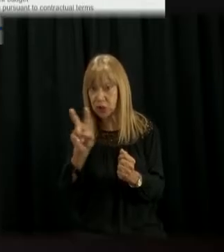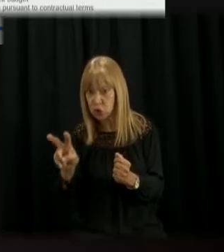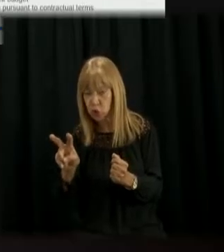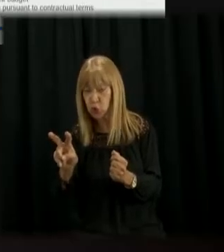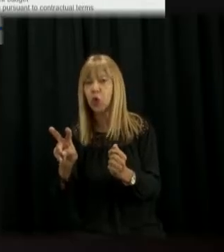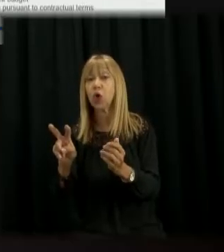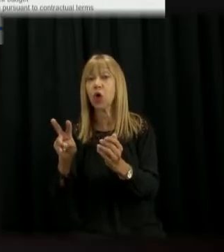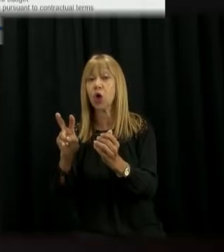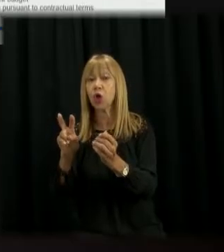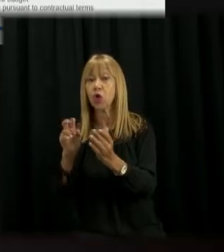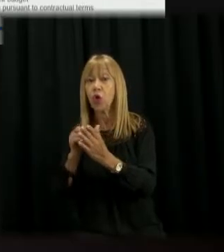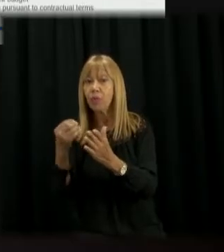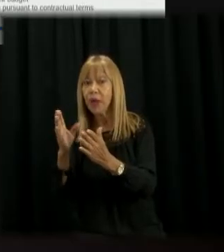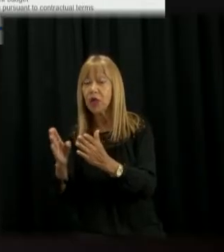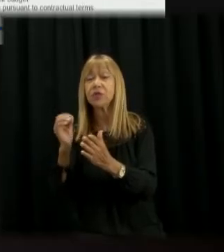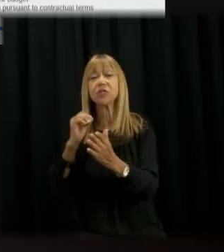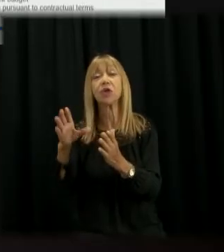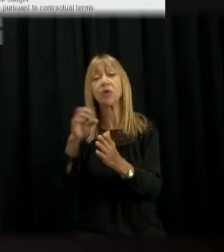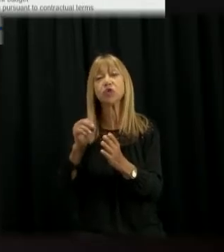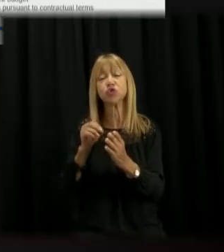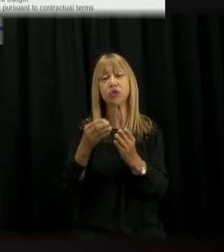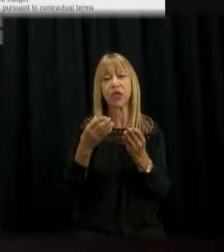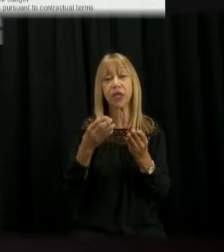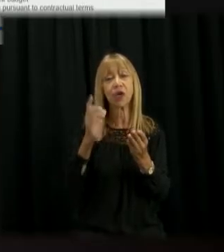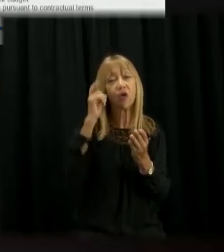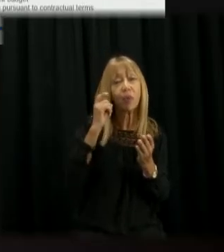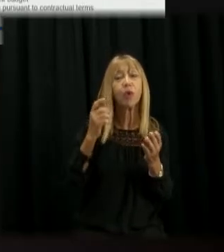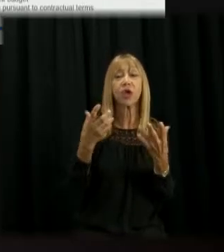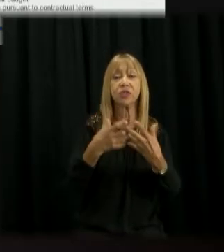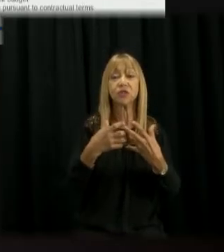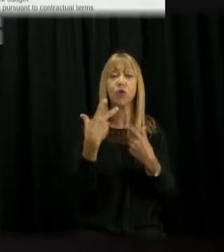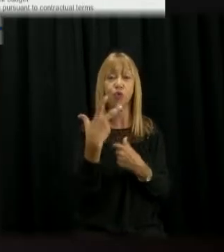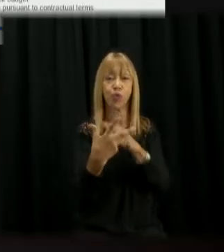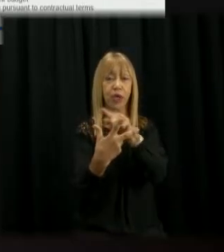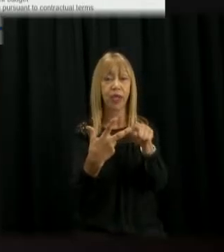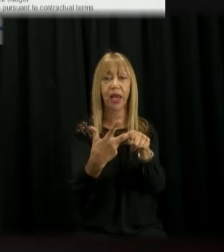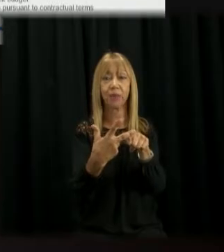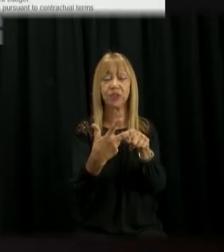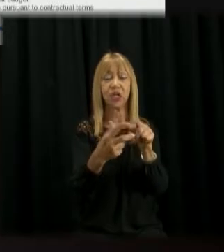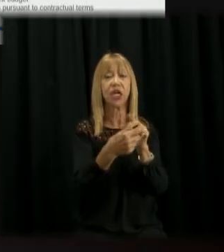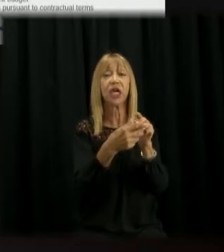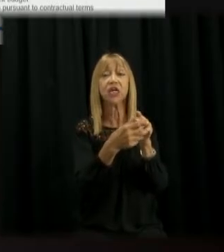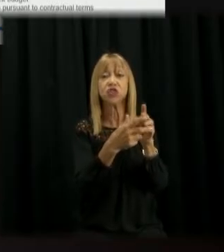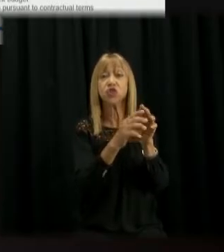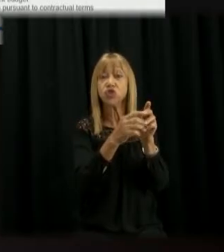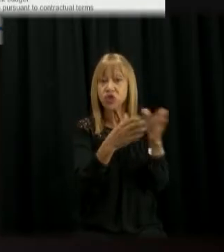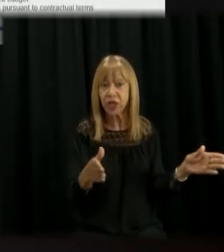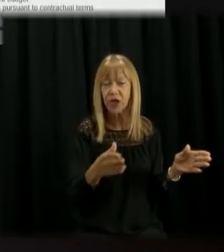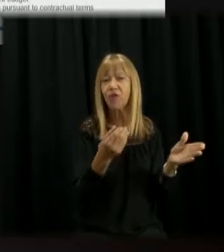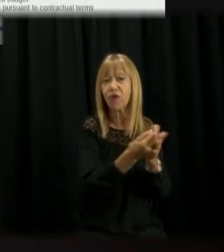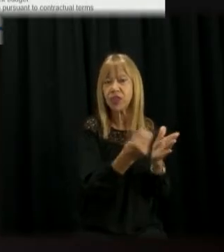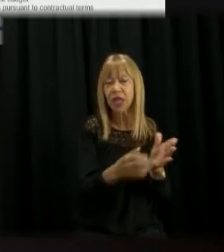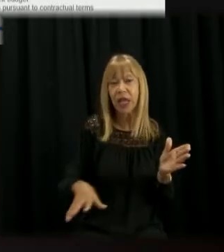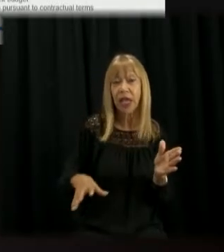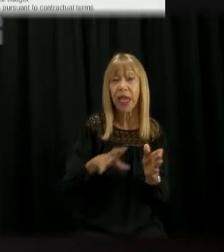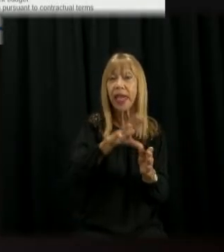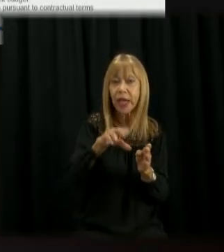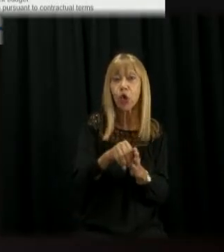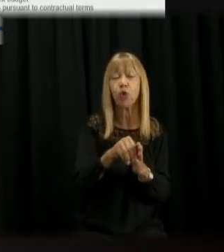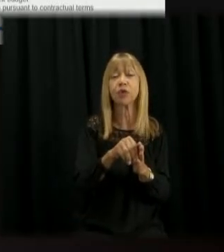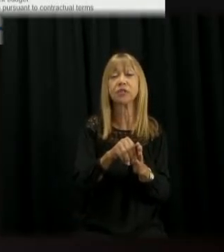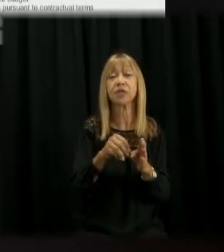22 mil millones, o el 80%, está relacionado al gobierno central, el cual tiene tres elementos. El fondo general, que incluye los